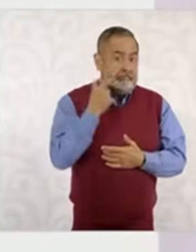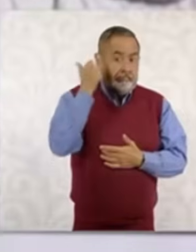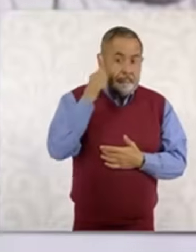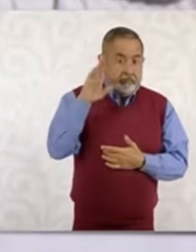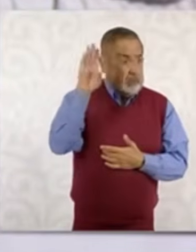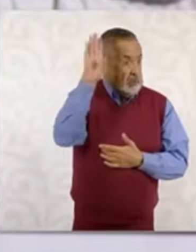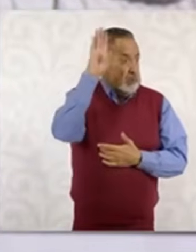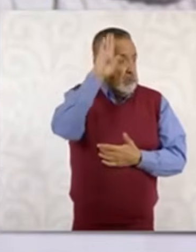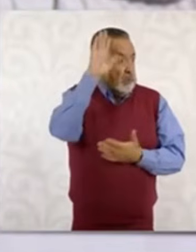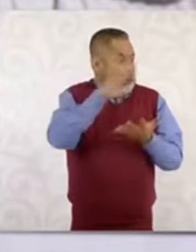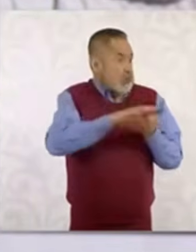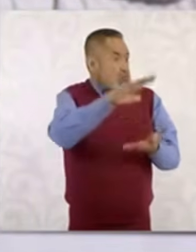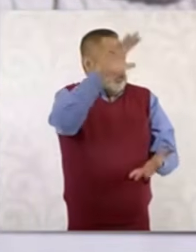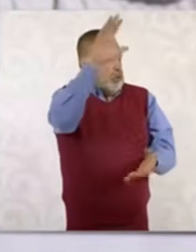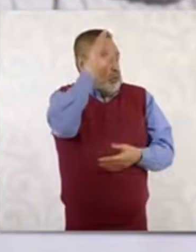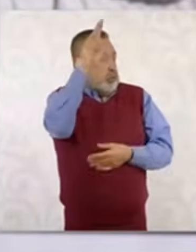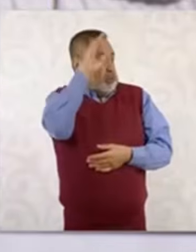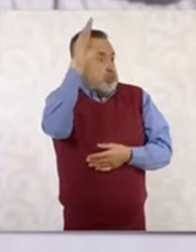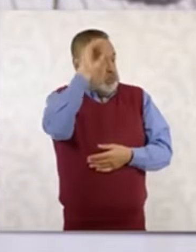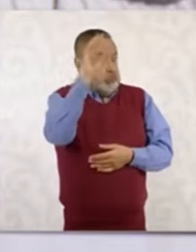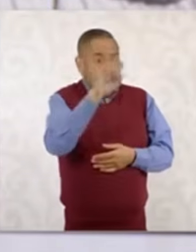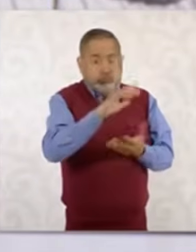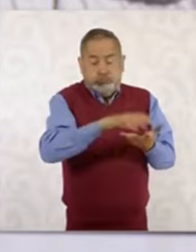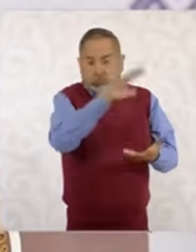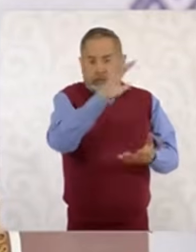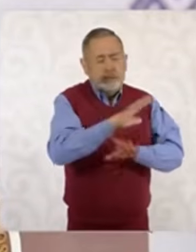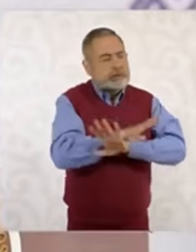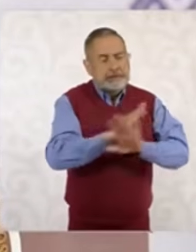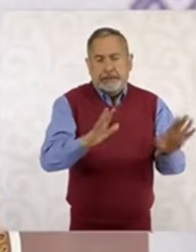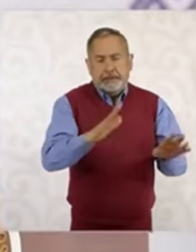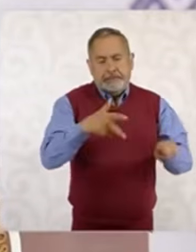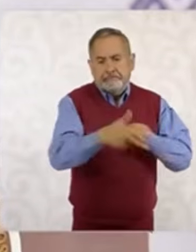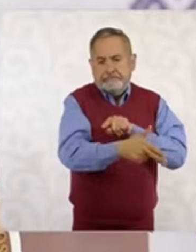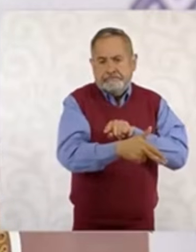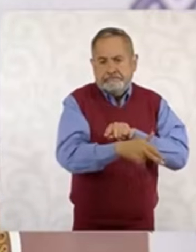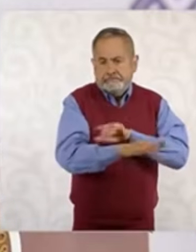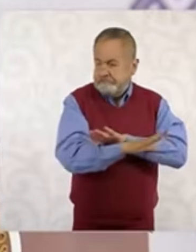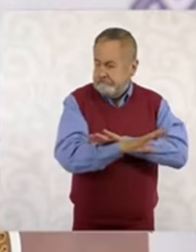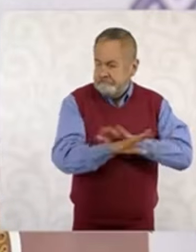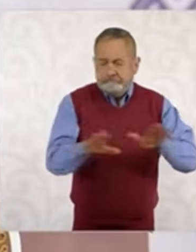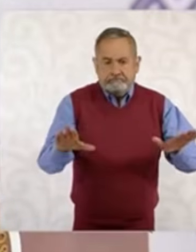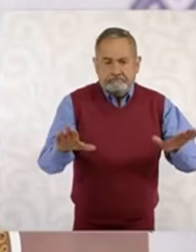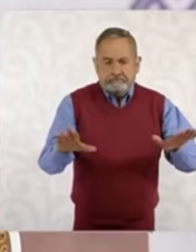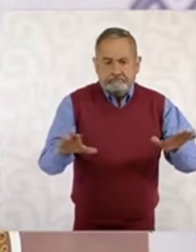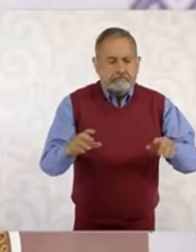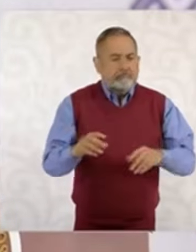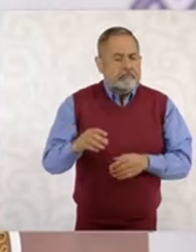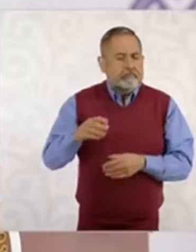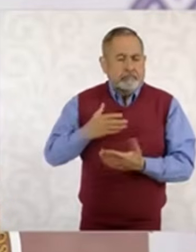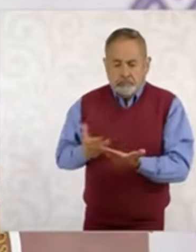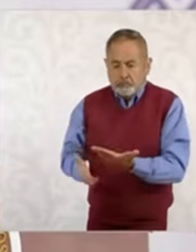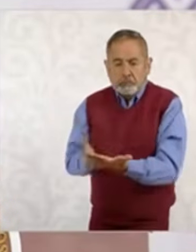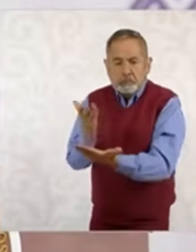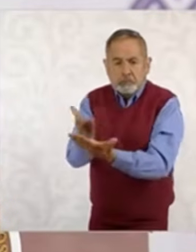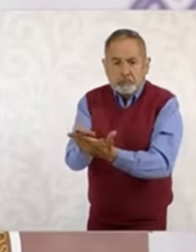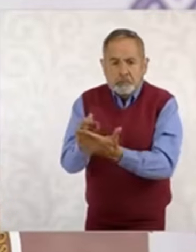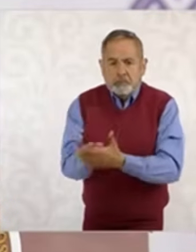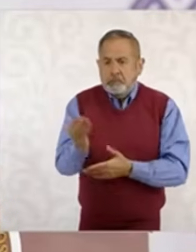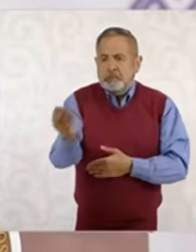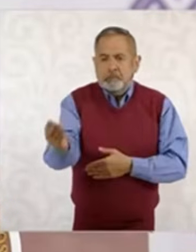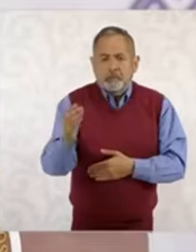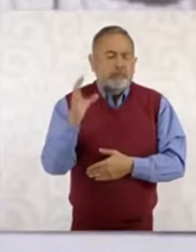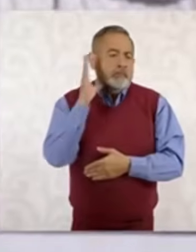privilegios, de eso se trata, y se envía a la Cámara de Senadores